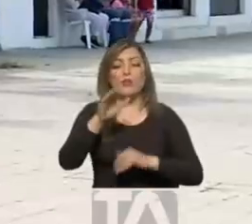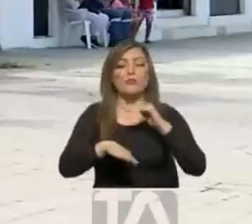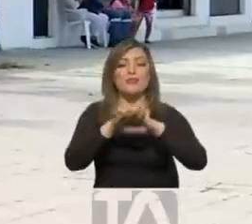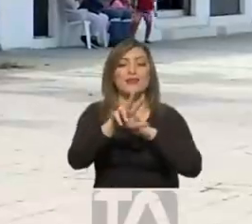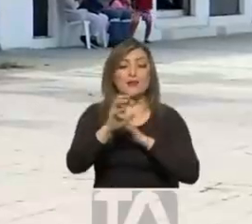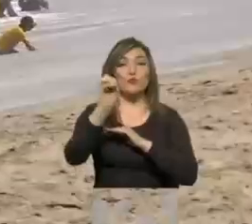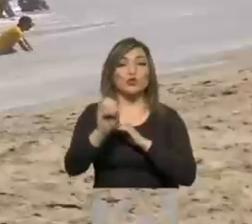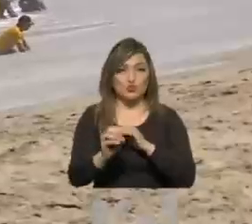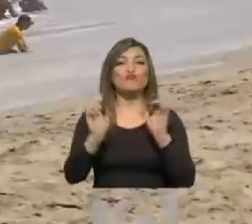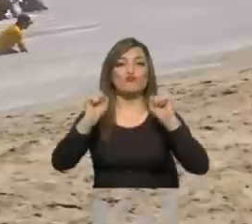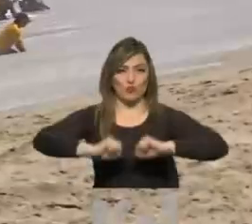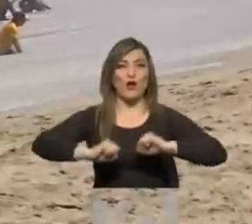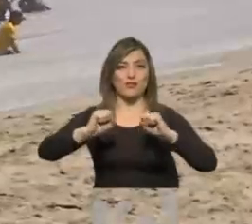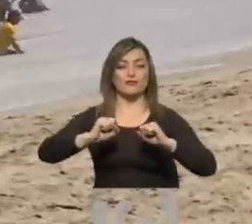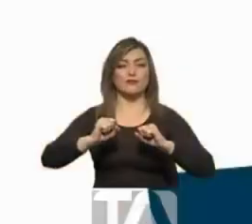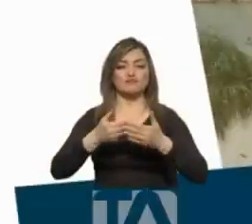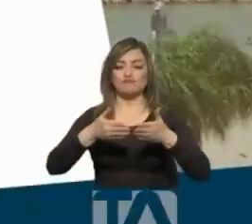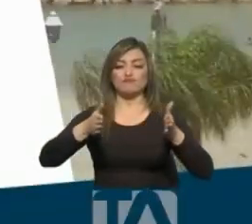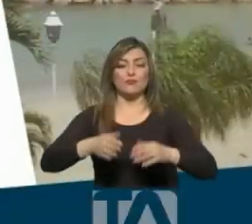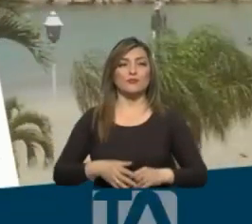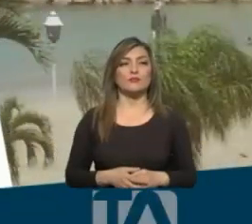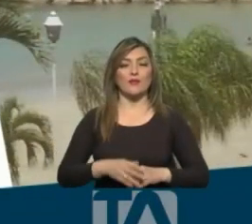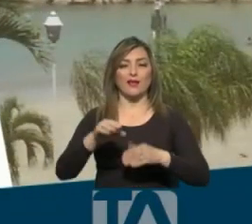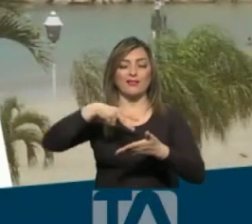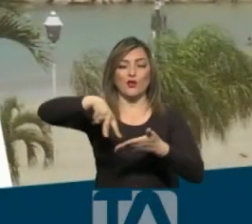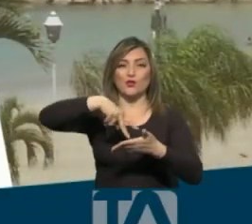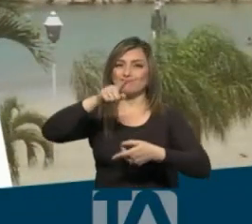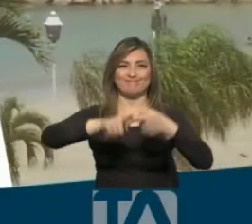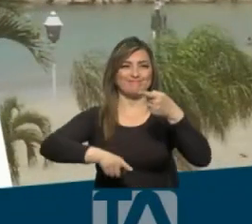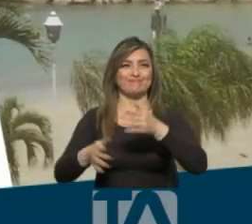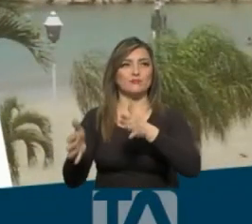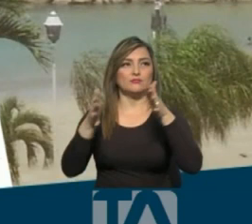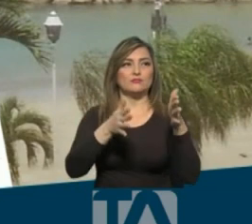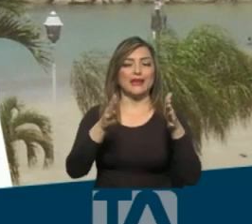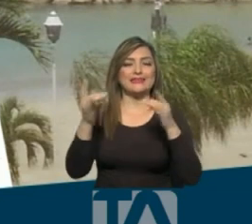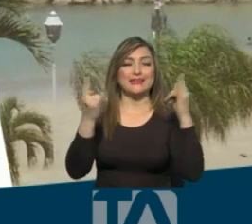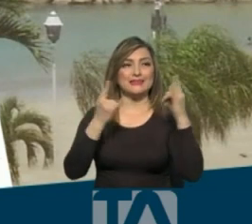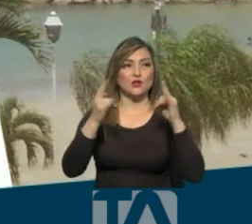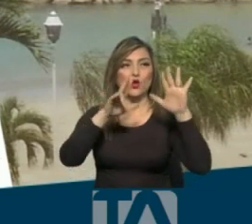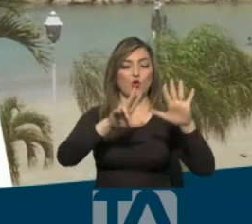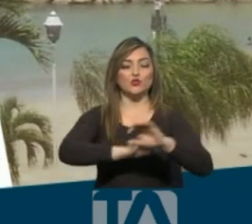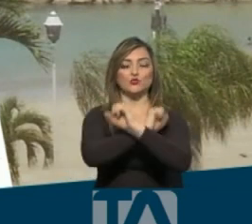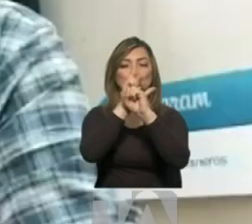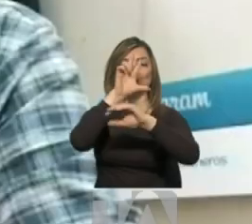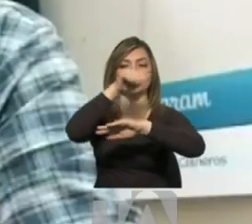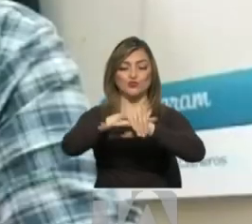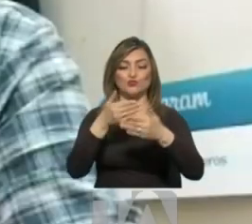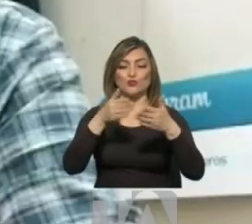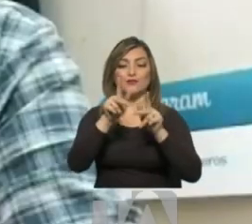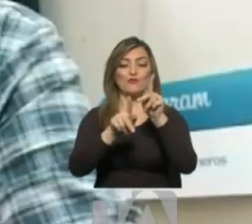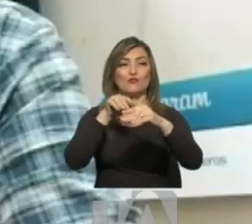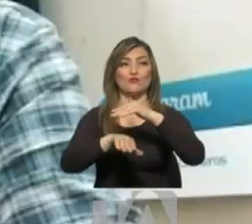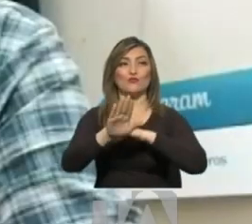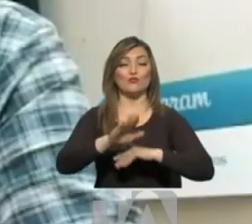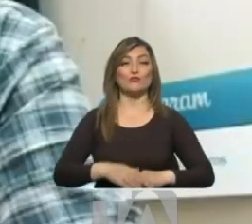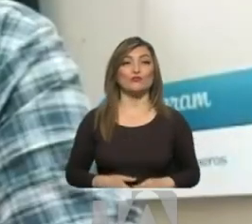30% podrán funcionar. Solo las discotecas no lo harán. En Salinas, en cambio, las playas estarán abiertas entre las 8 de la mañana y las 3 de la tarde. En el caso